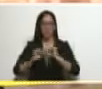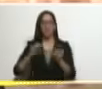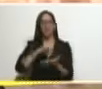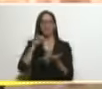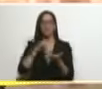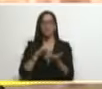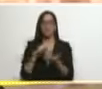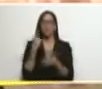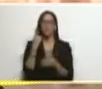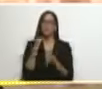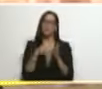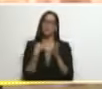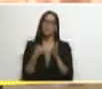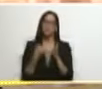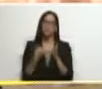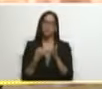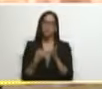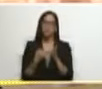una institución